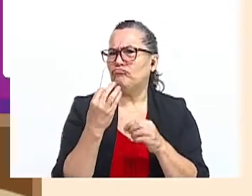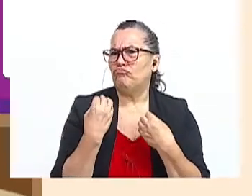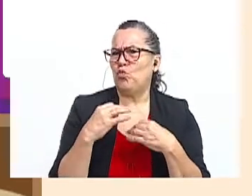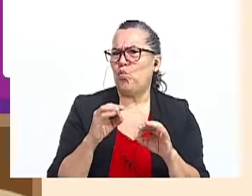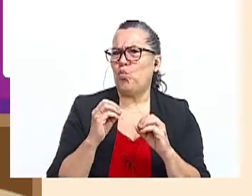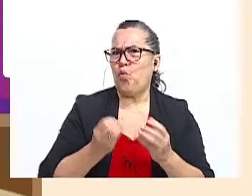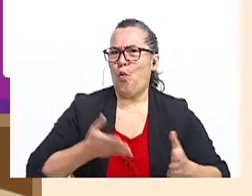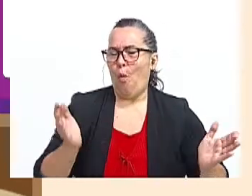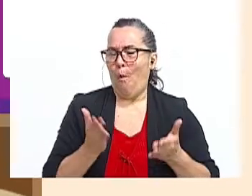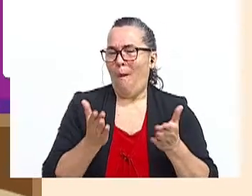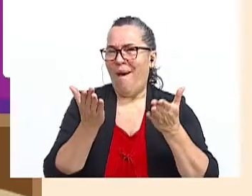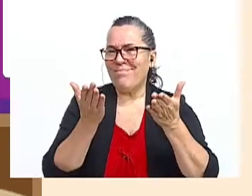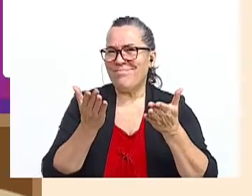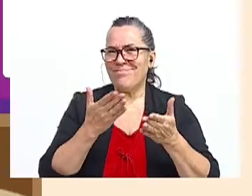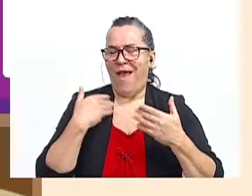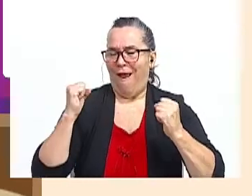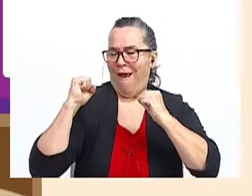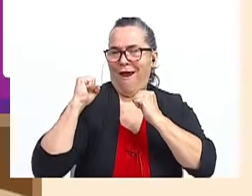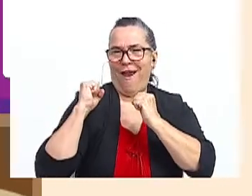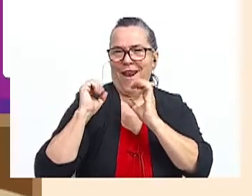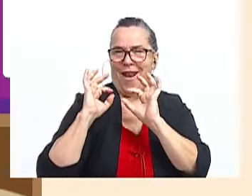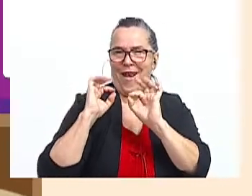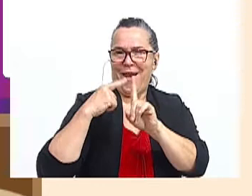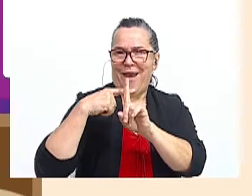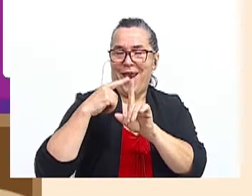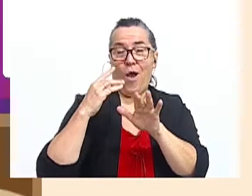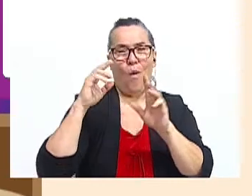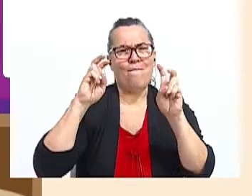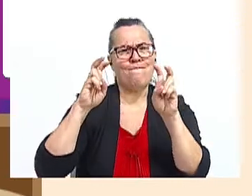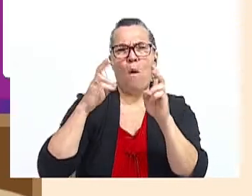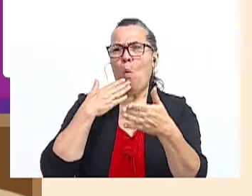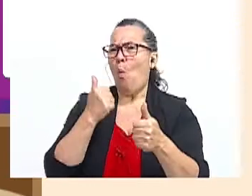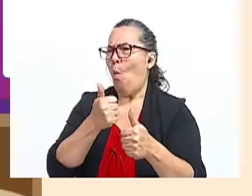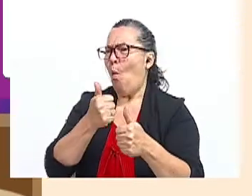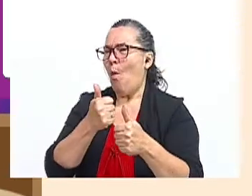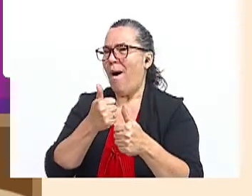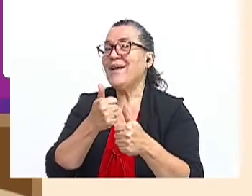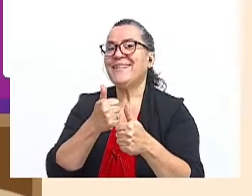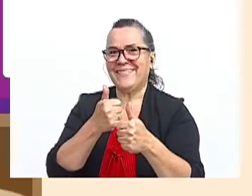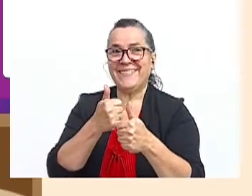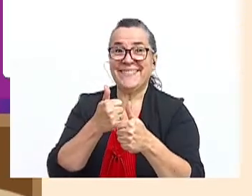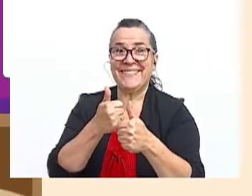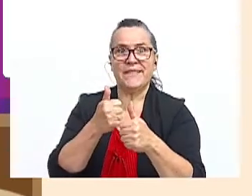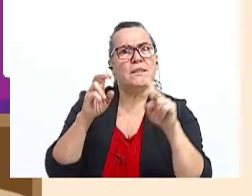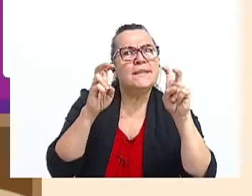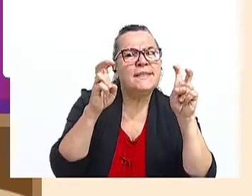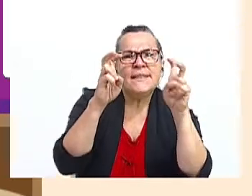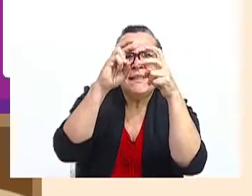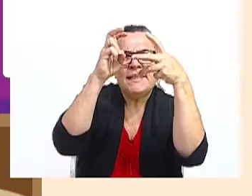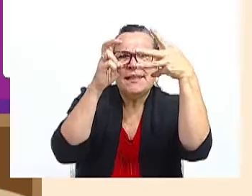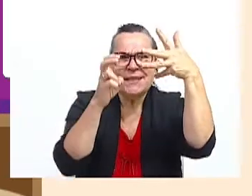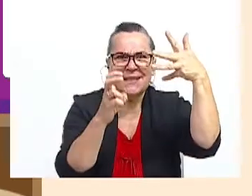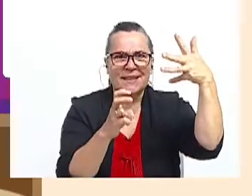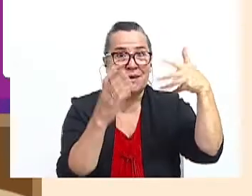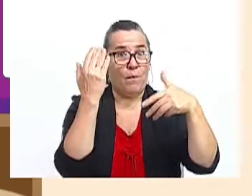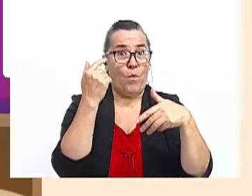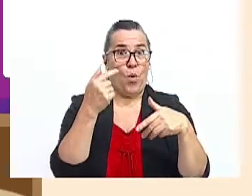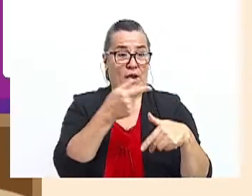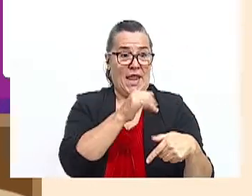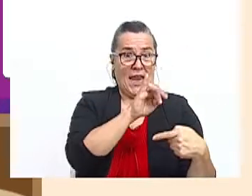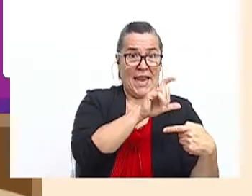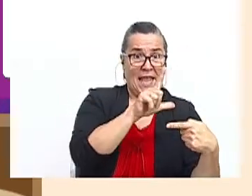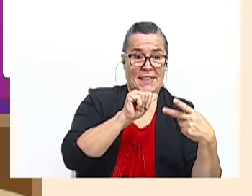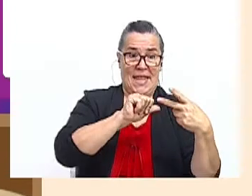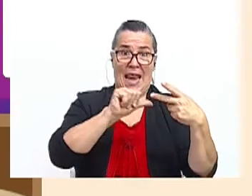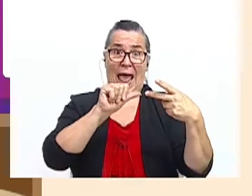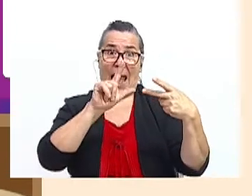mucha motivación, una buena energía, porque los temas están buenísimos. Sí, y digo temas porque tanto la profe Gretel, el profe Alan